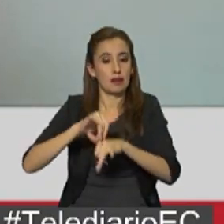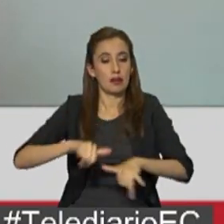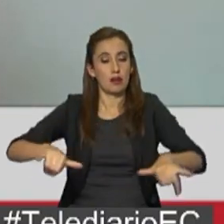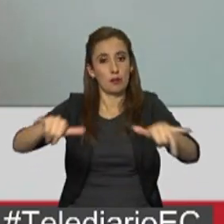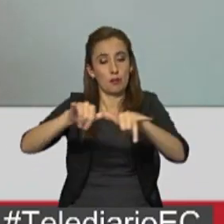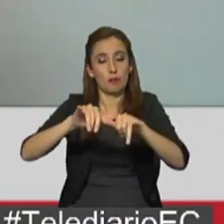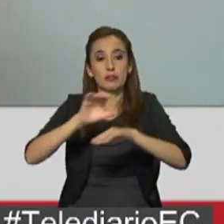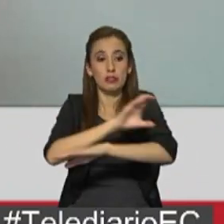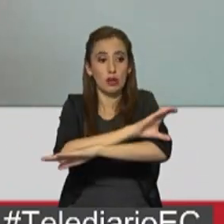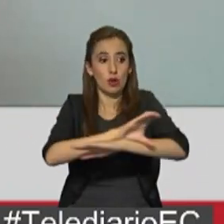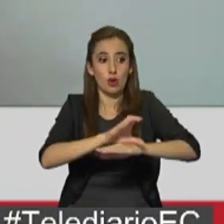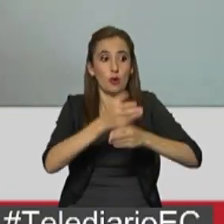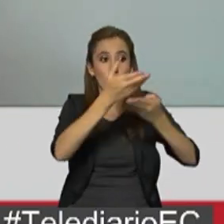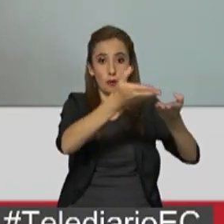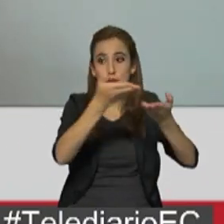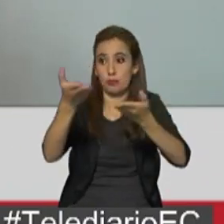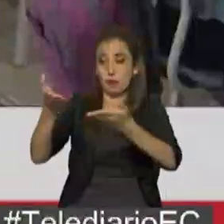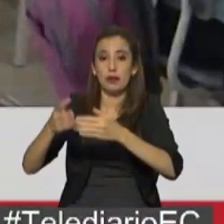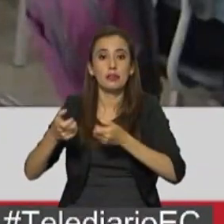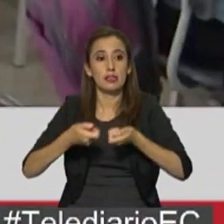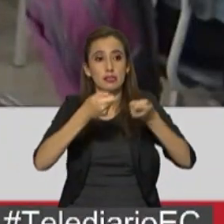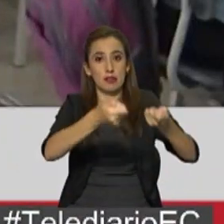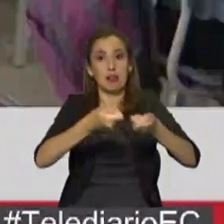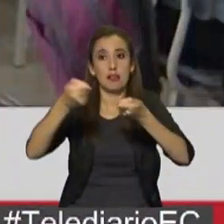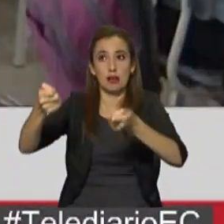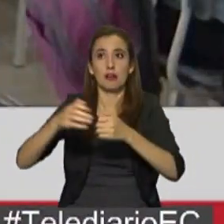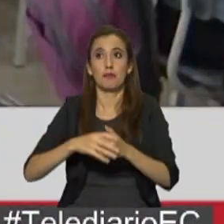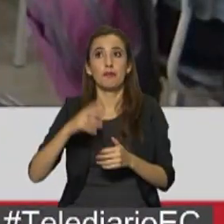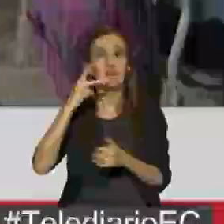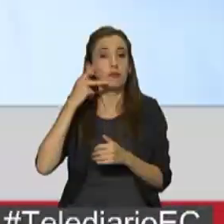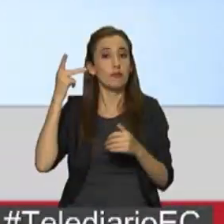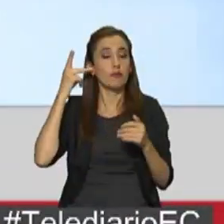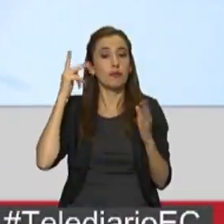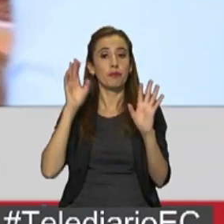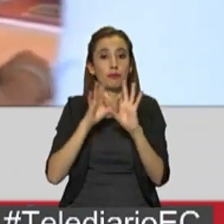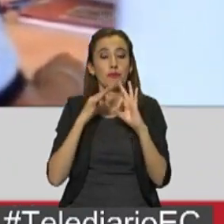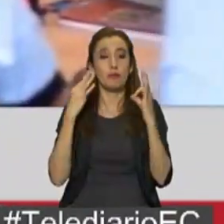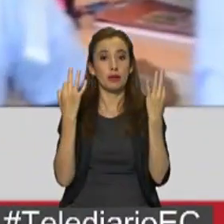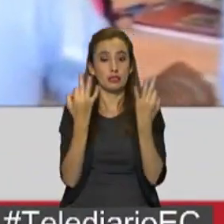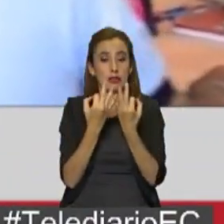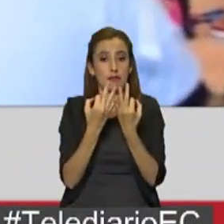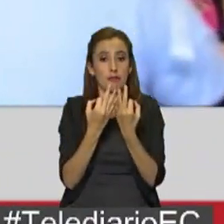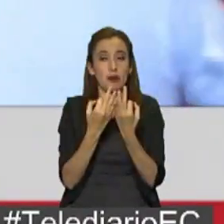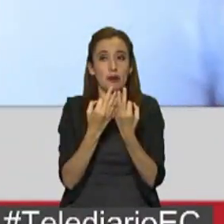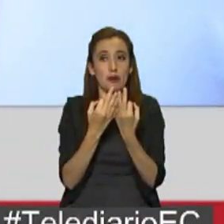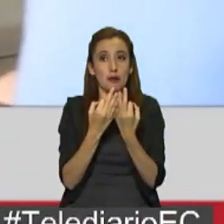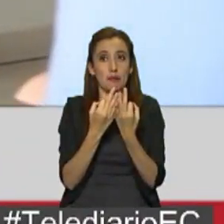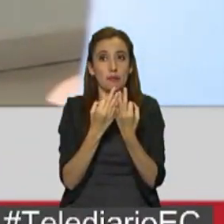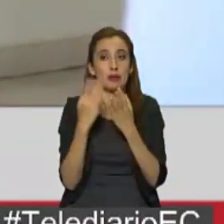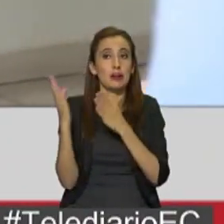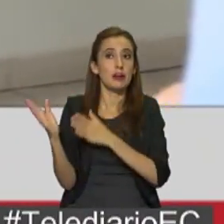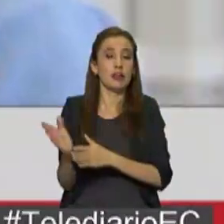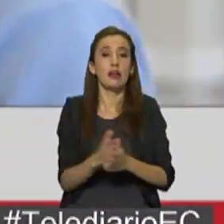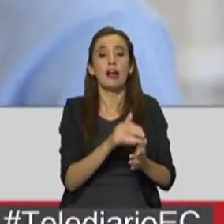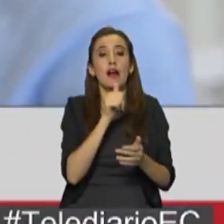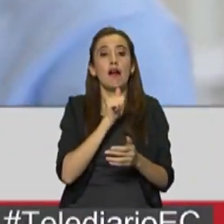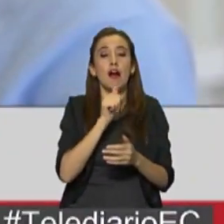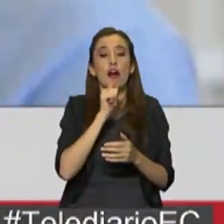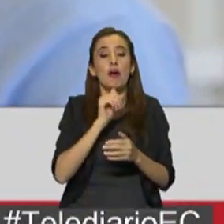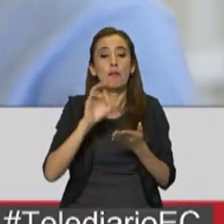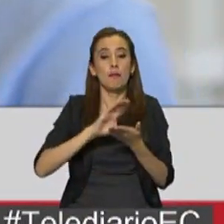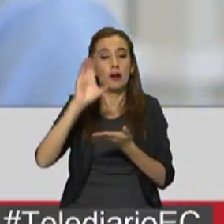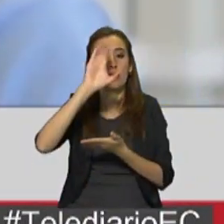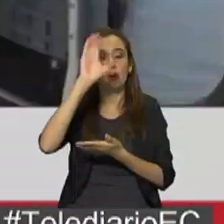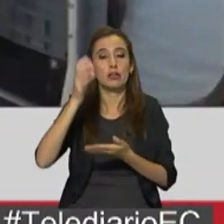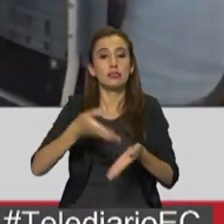en los sectores rurales donde no hay internet padres de familia que tienen sus hijos seguridades educativas particulares han pedido que el valor de